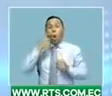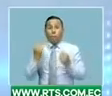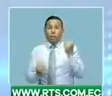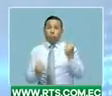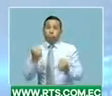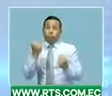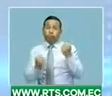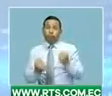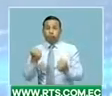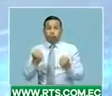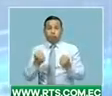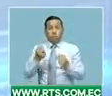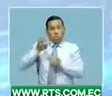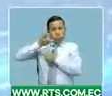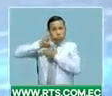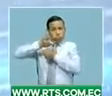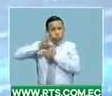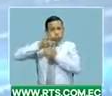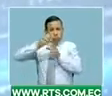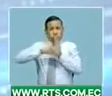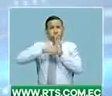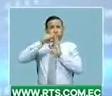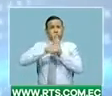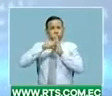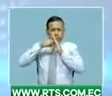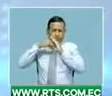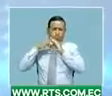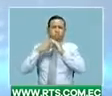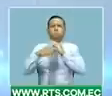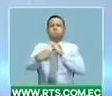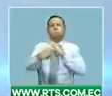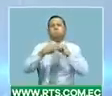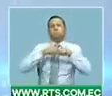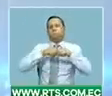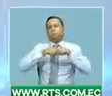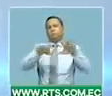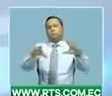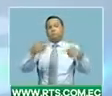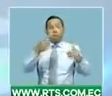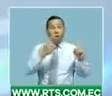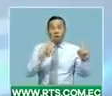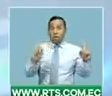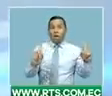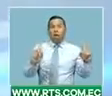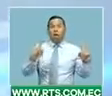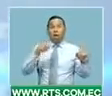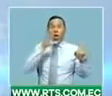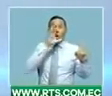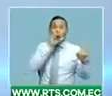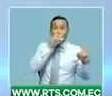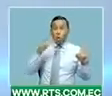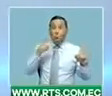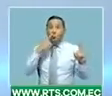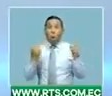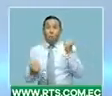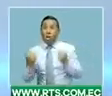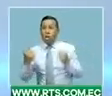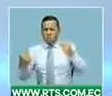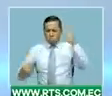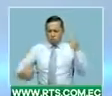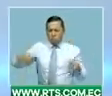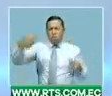se viralizó, se nota que entre ambos hay una acalorada discusión. Ella es desafiante porque le dijo